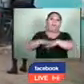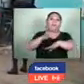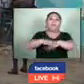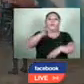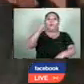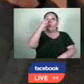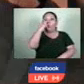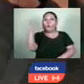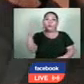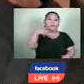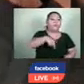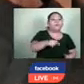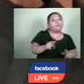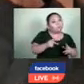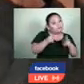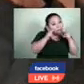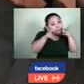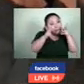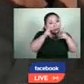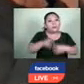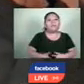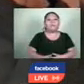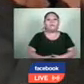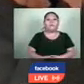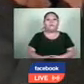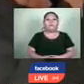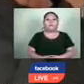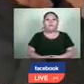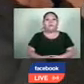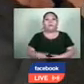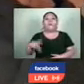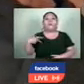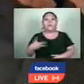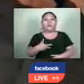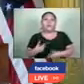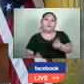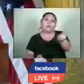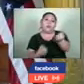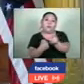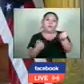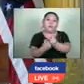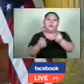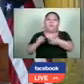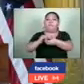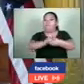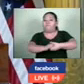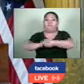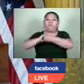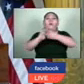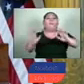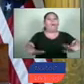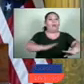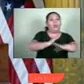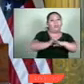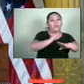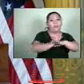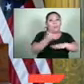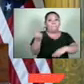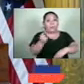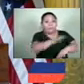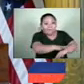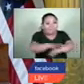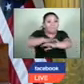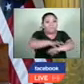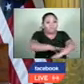en su visita al país. Vamos a crear una fuerza de tarea de combate al tráfico y trata de